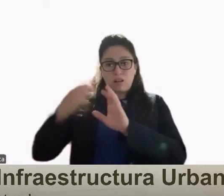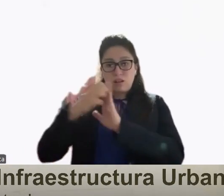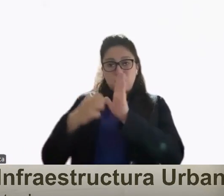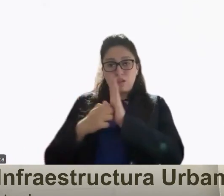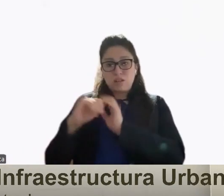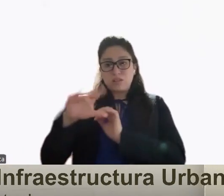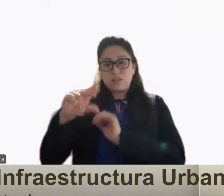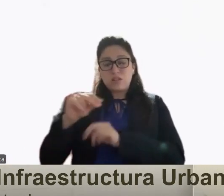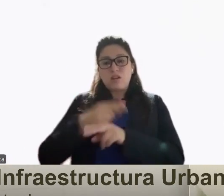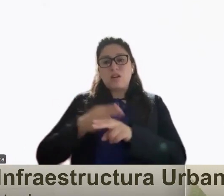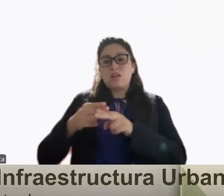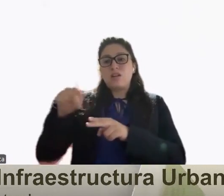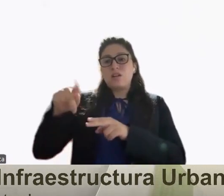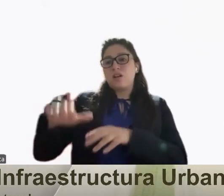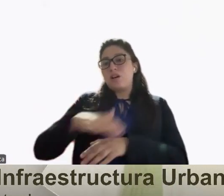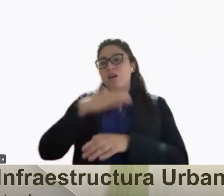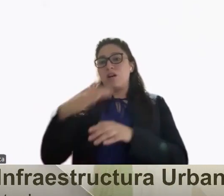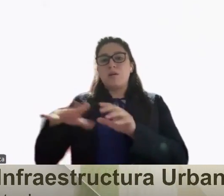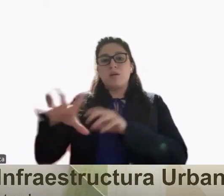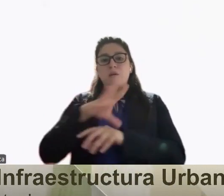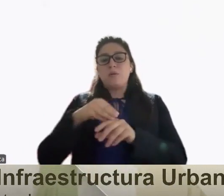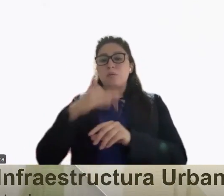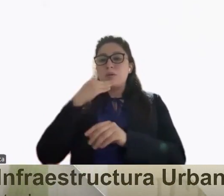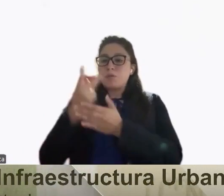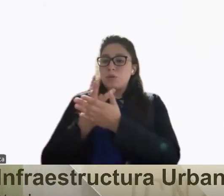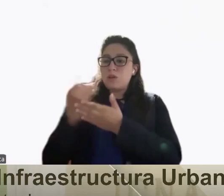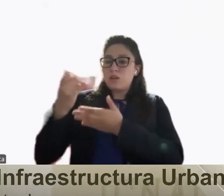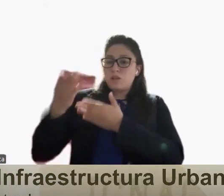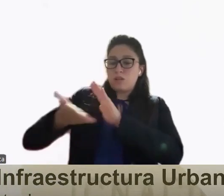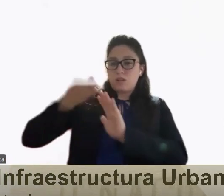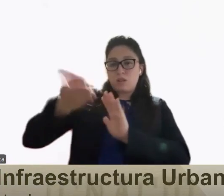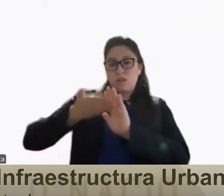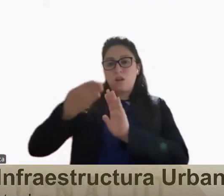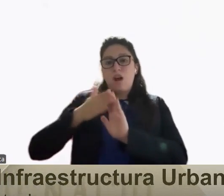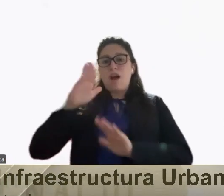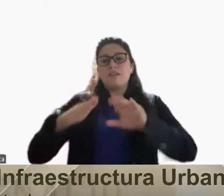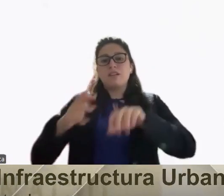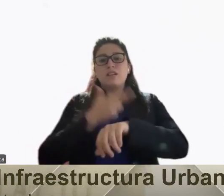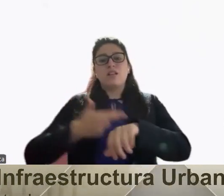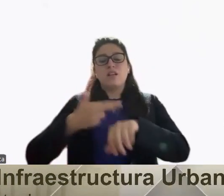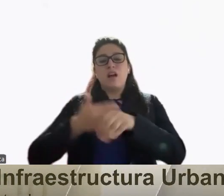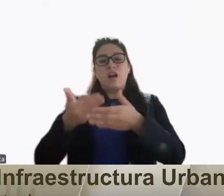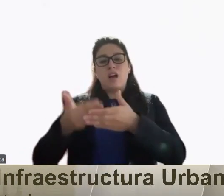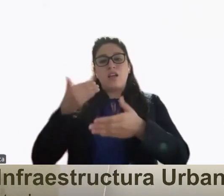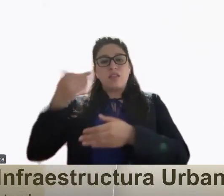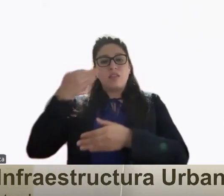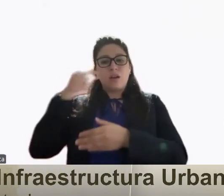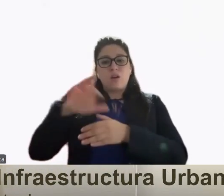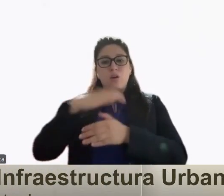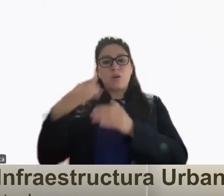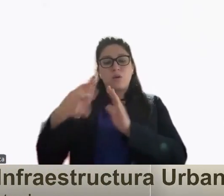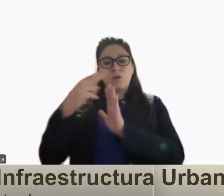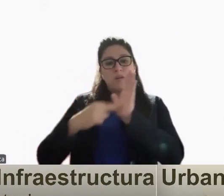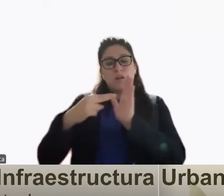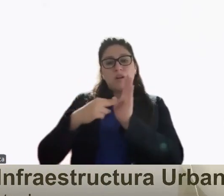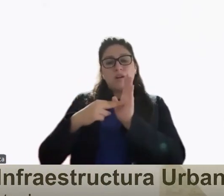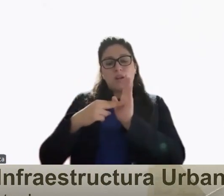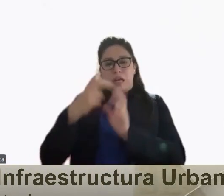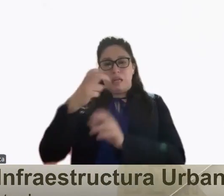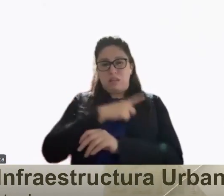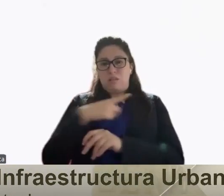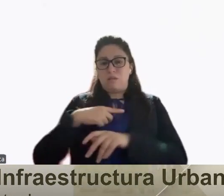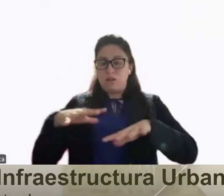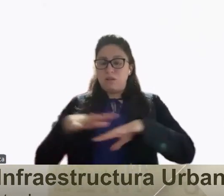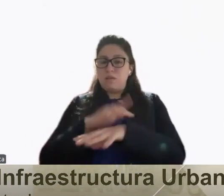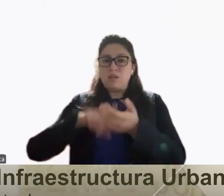tenga la terminación de obra. Muchas veces se hace sin ello y eso es algo que tenemos que normar, es un tema que